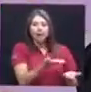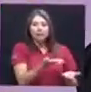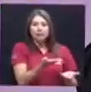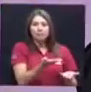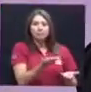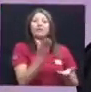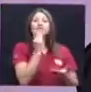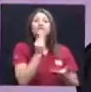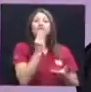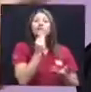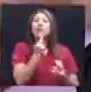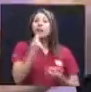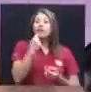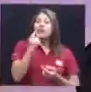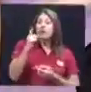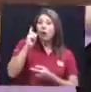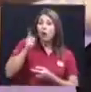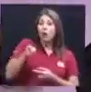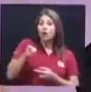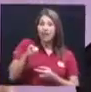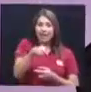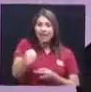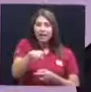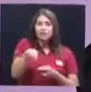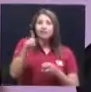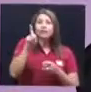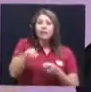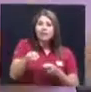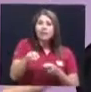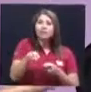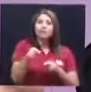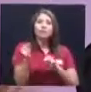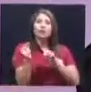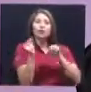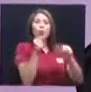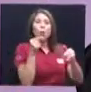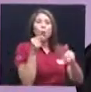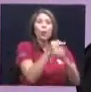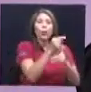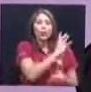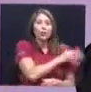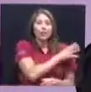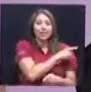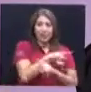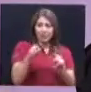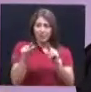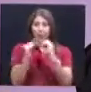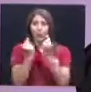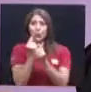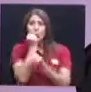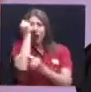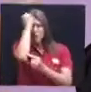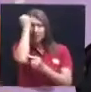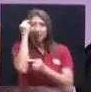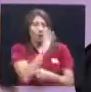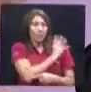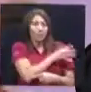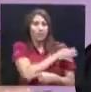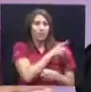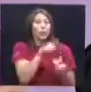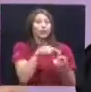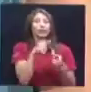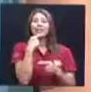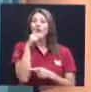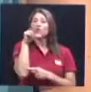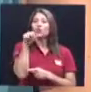les dio la orden de tirarse contra los palestinos y ellos eran palestinos y dijeron No y se fueron hacia el lado